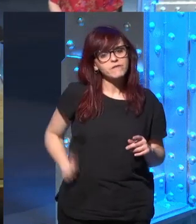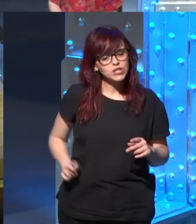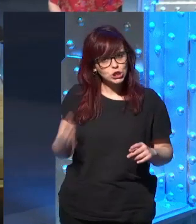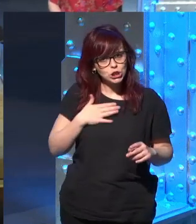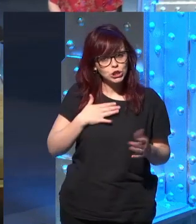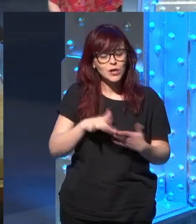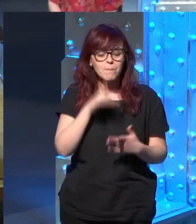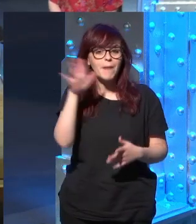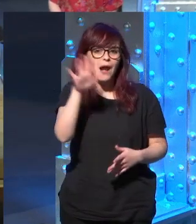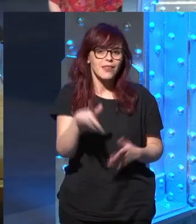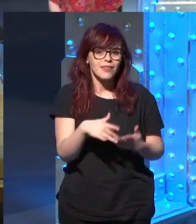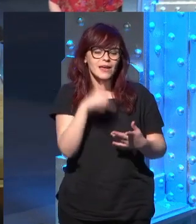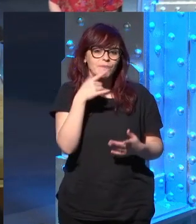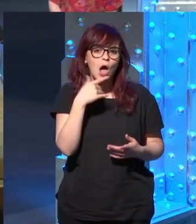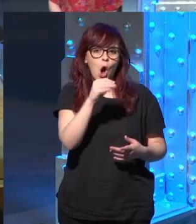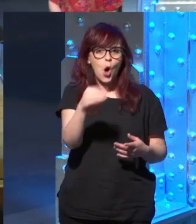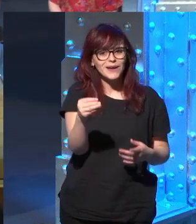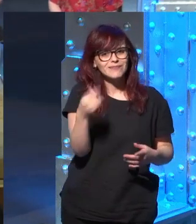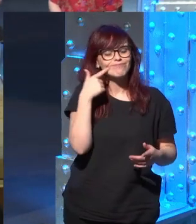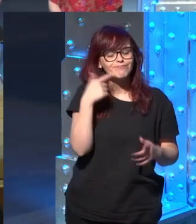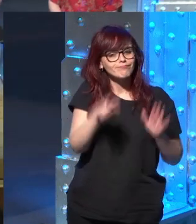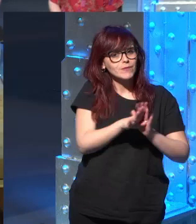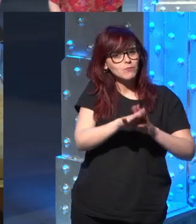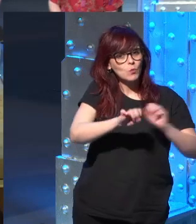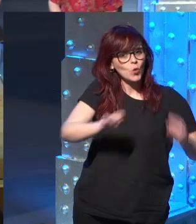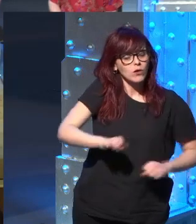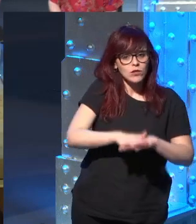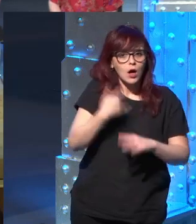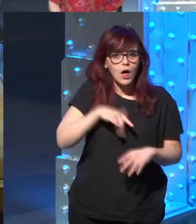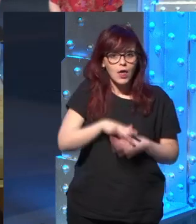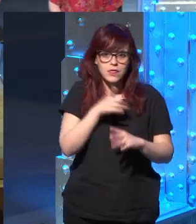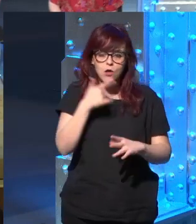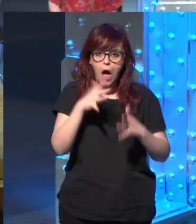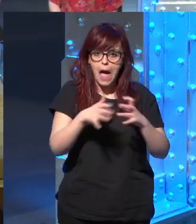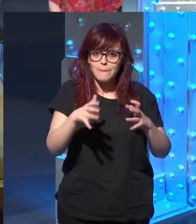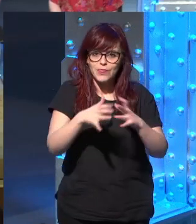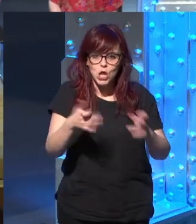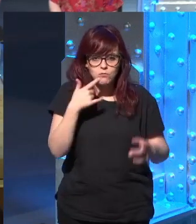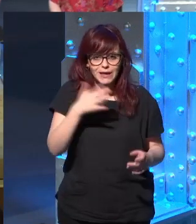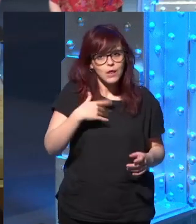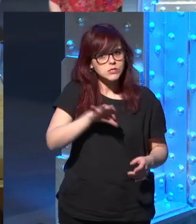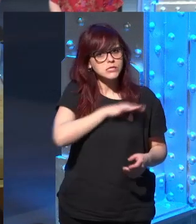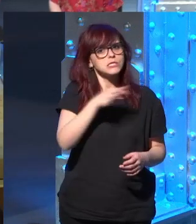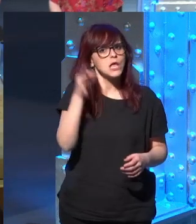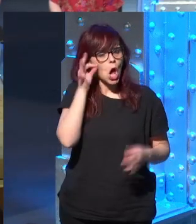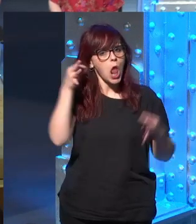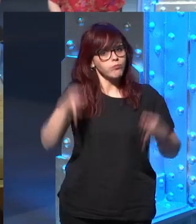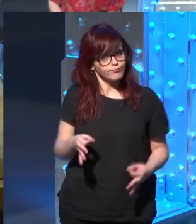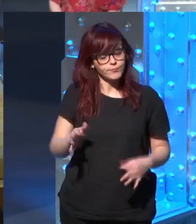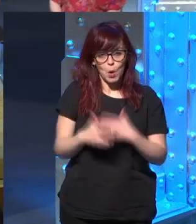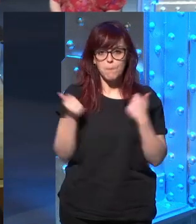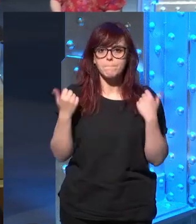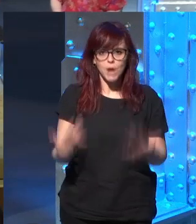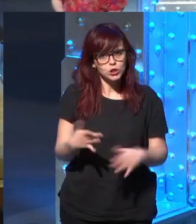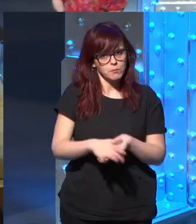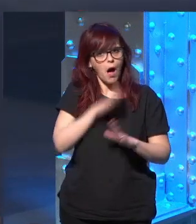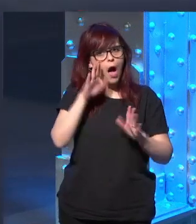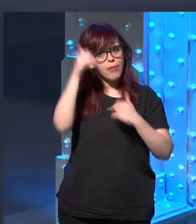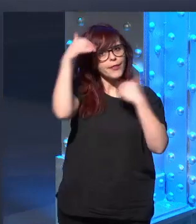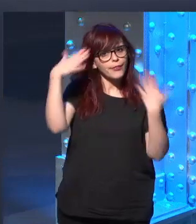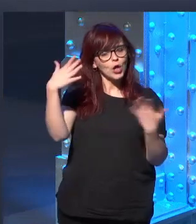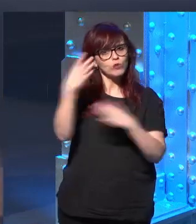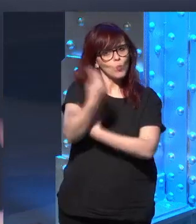profesión no conviene seguir siendo joven tanto tiempo, y yo de hecho tengo como cierta ambición de convertirme en una señora cuanto antes y ser tratada como una